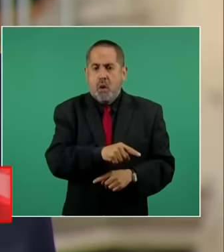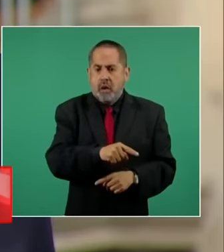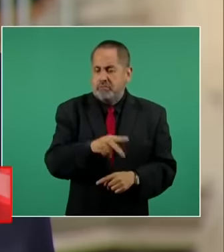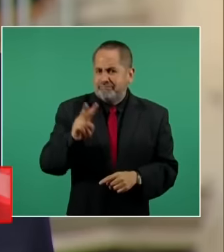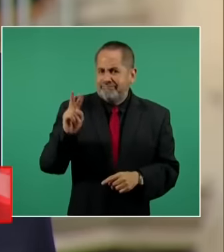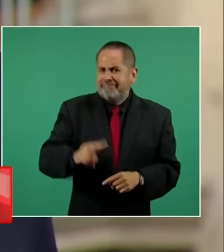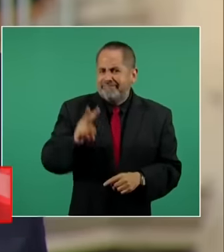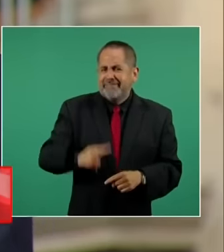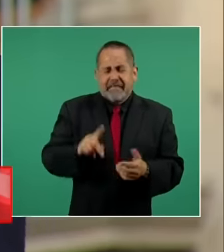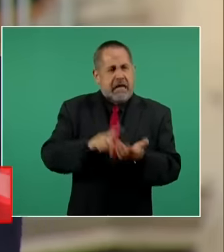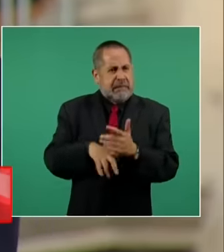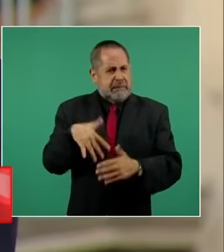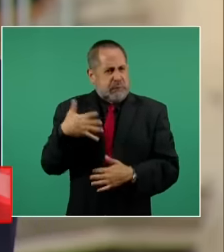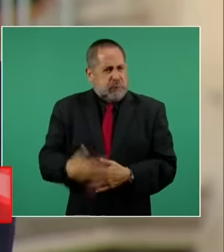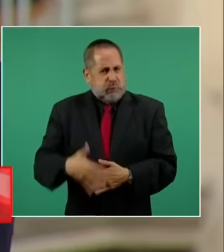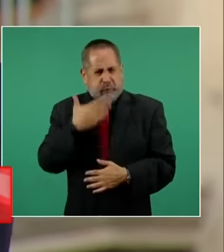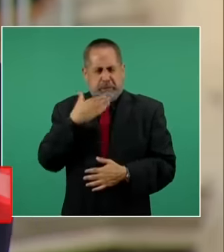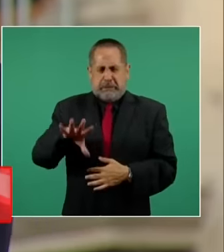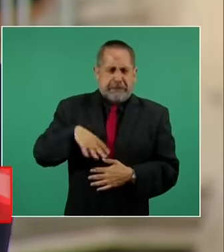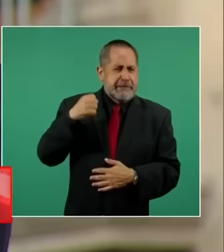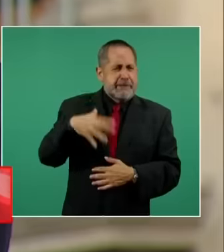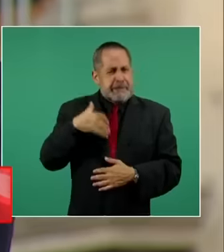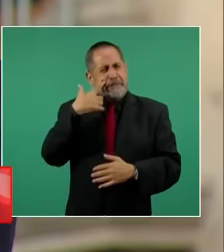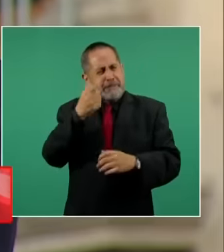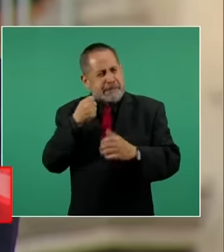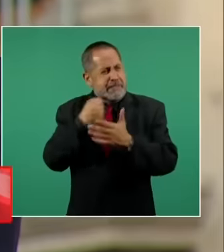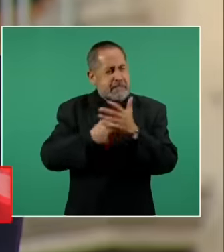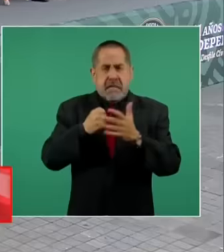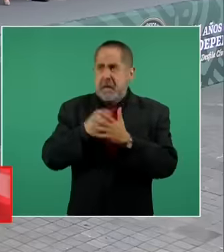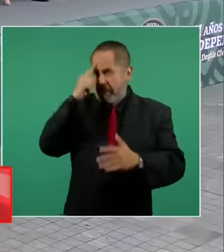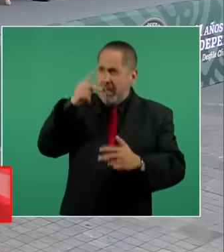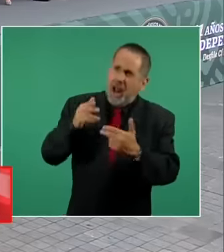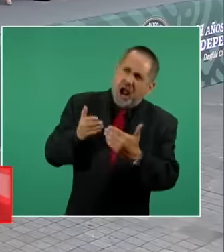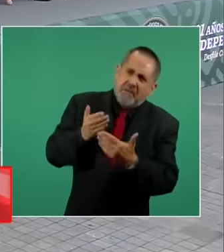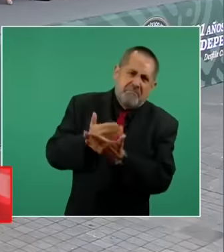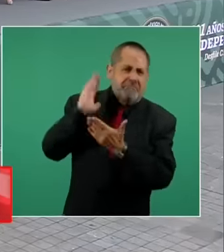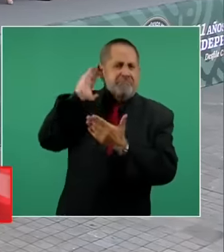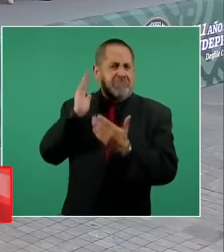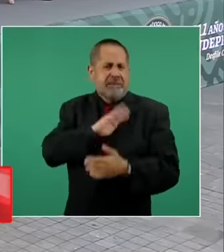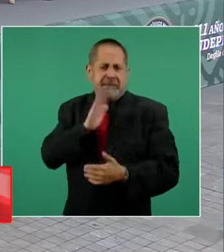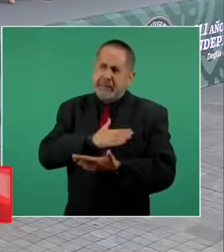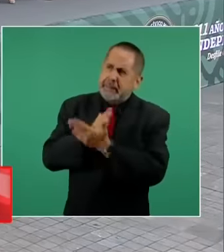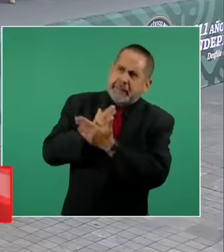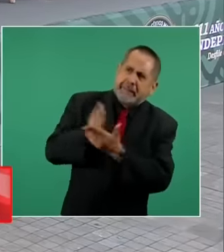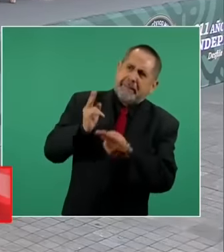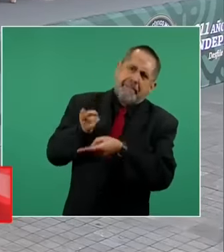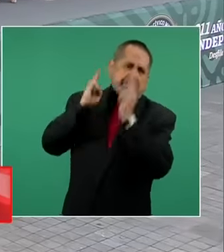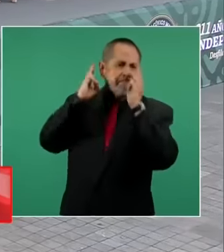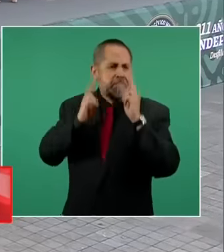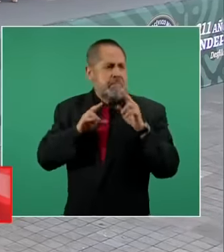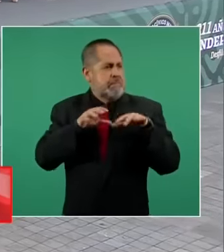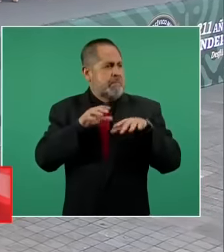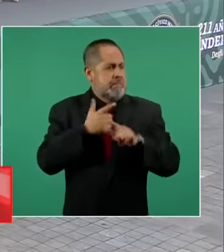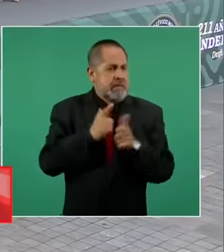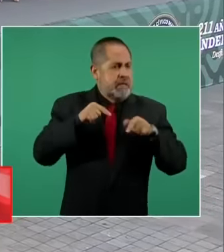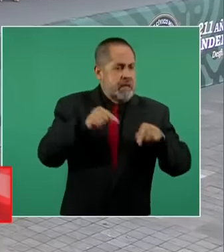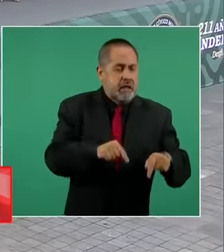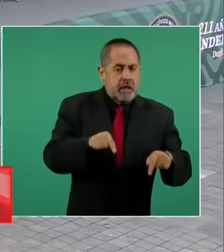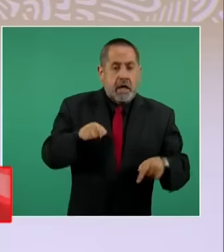dudas, extraordinario en la lucha libertaria y anticolonialista de nuestra región y particularmente en